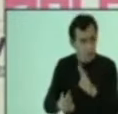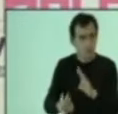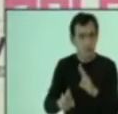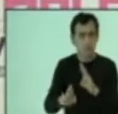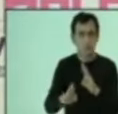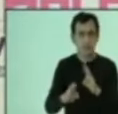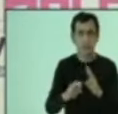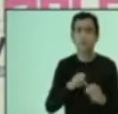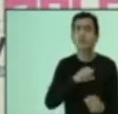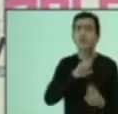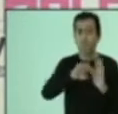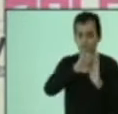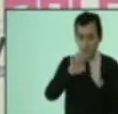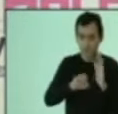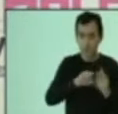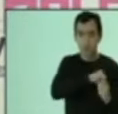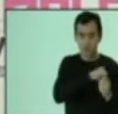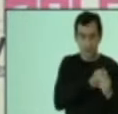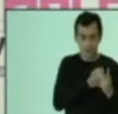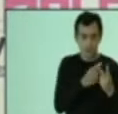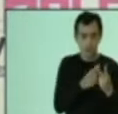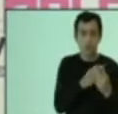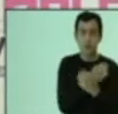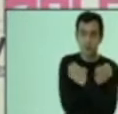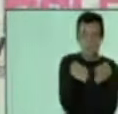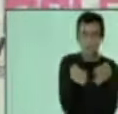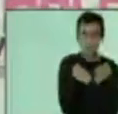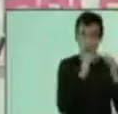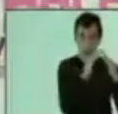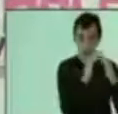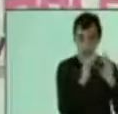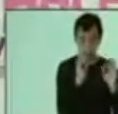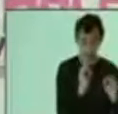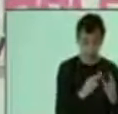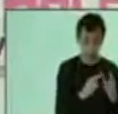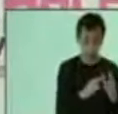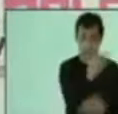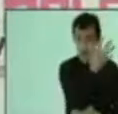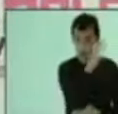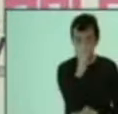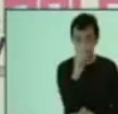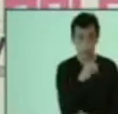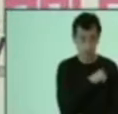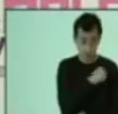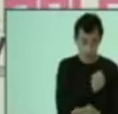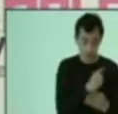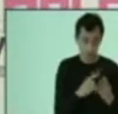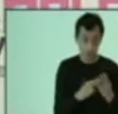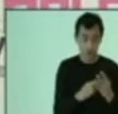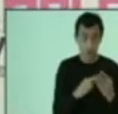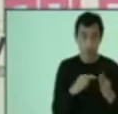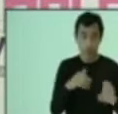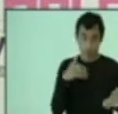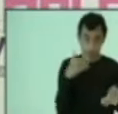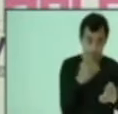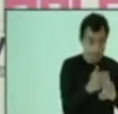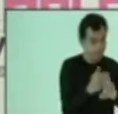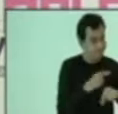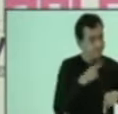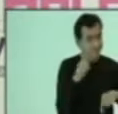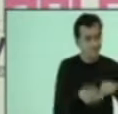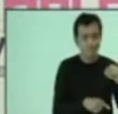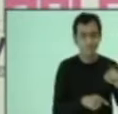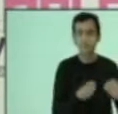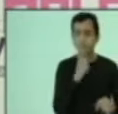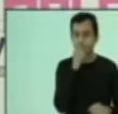la salud, la educación, vivienda digna, medio ambiente sano y una vida libre de violencia. Tomando en cuenta